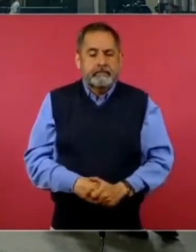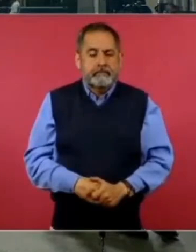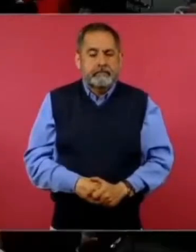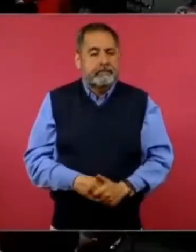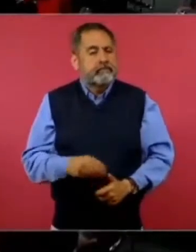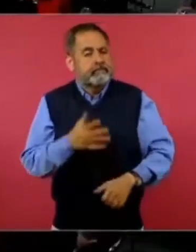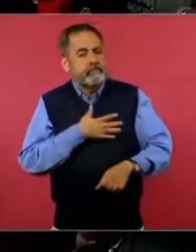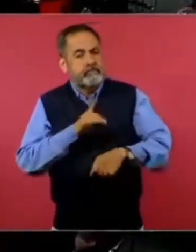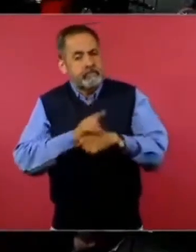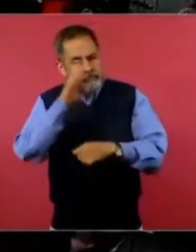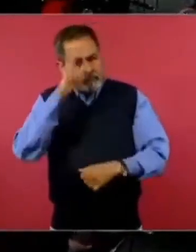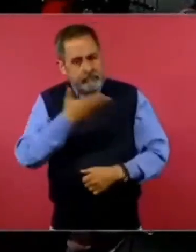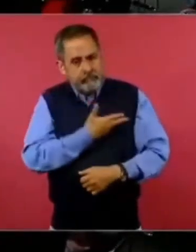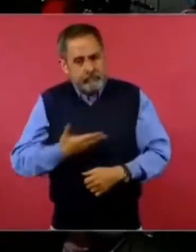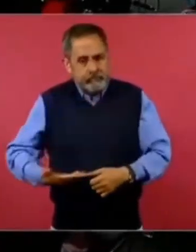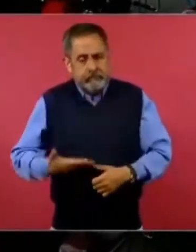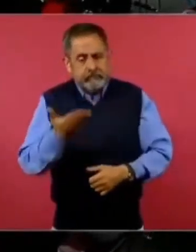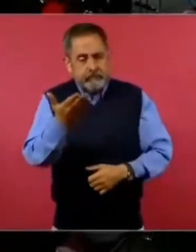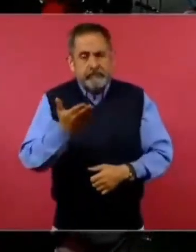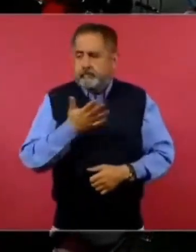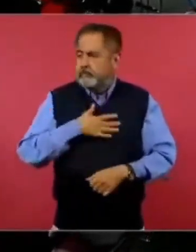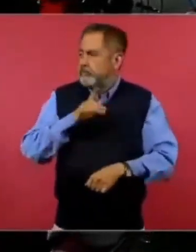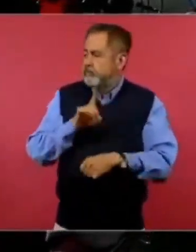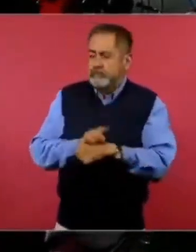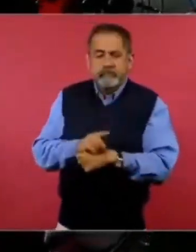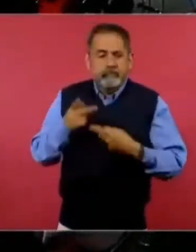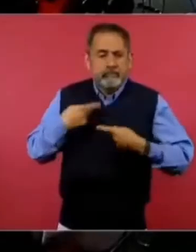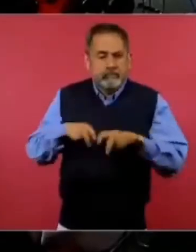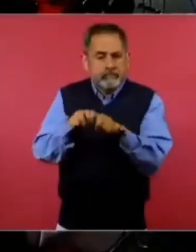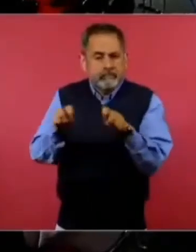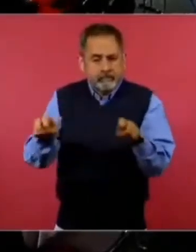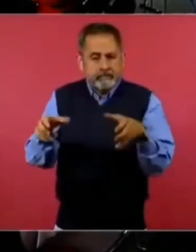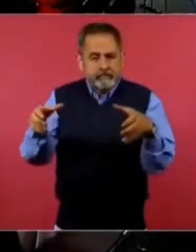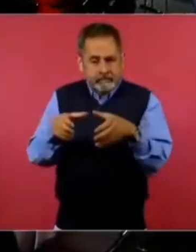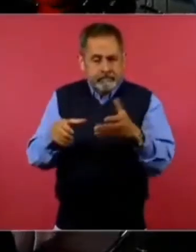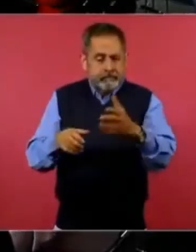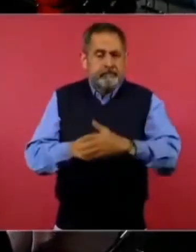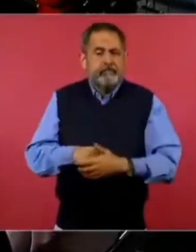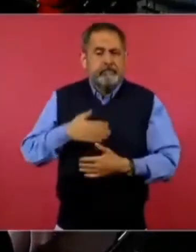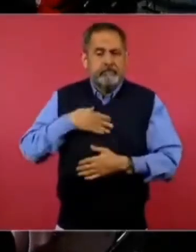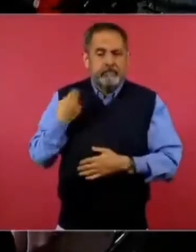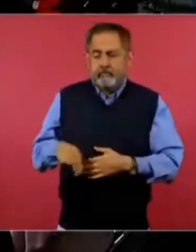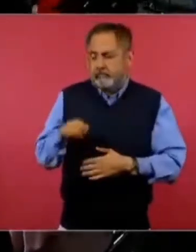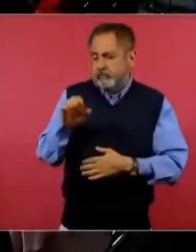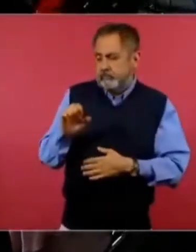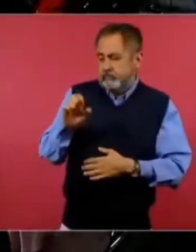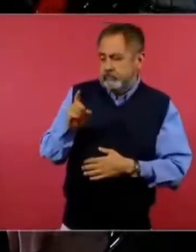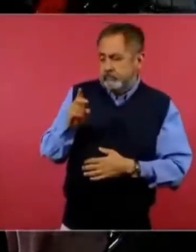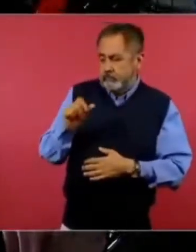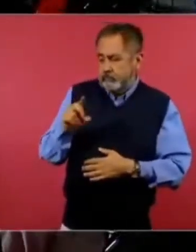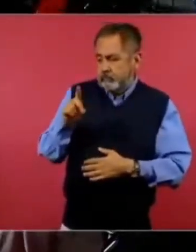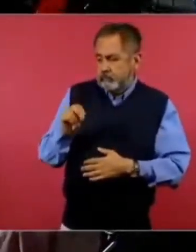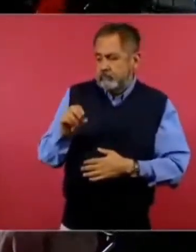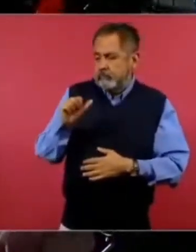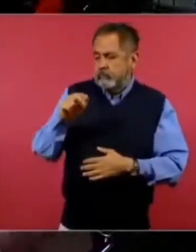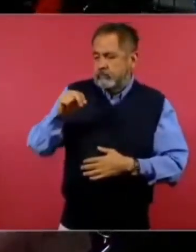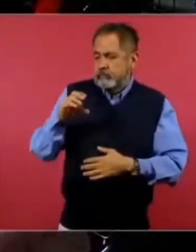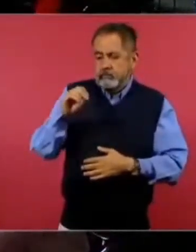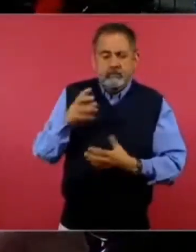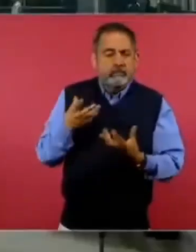Buenos días, señor presidente. Buenos días, miembros del gabinete. Eduardo Esquivel Ancona, SDP